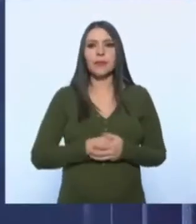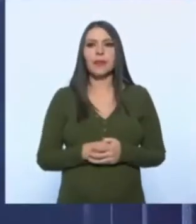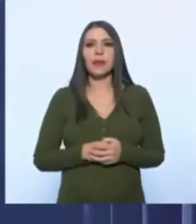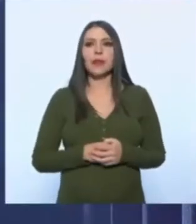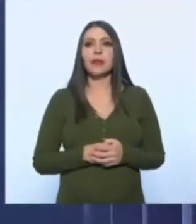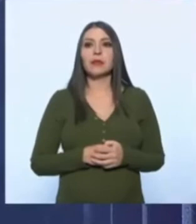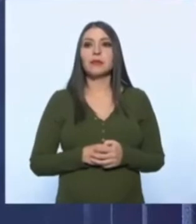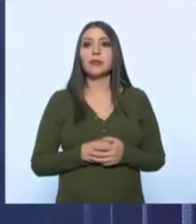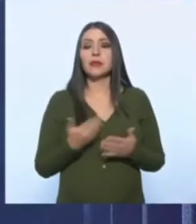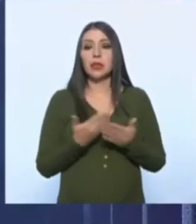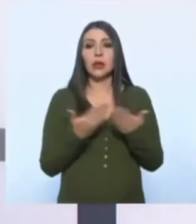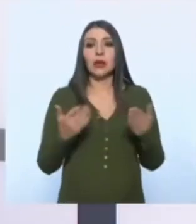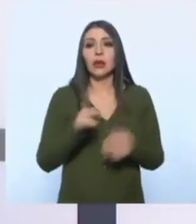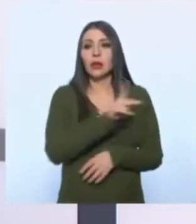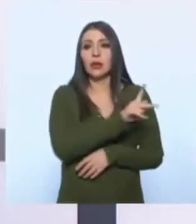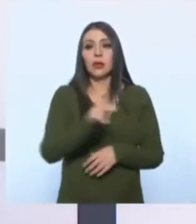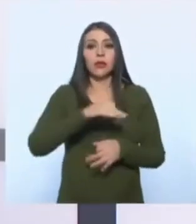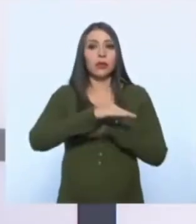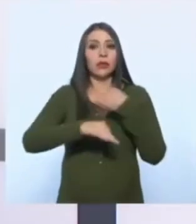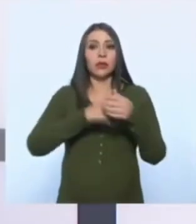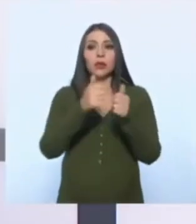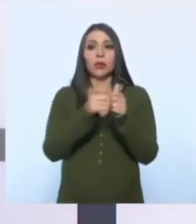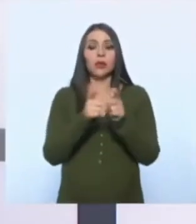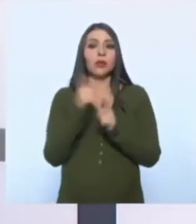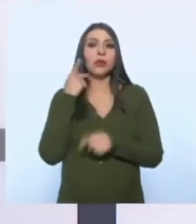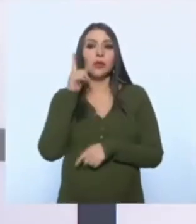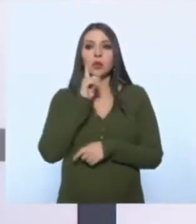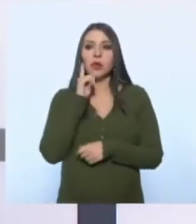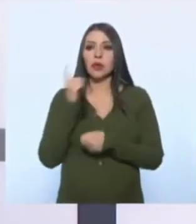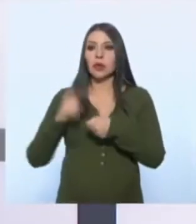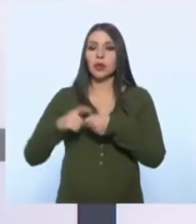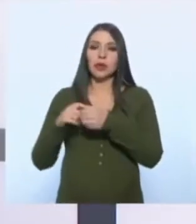de todos los partidos. Sí, definitivamente, y